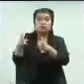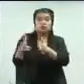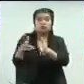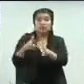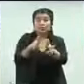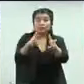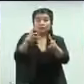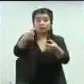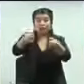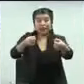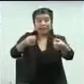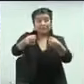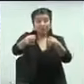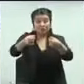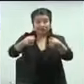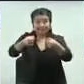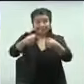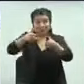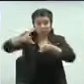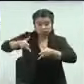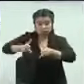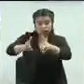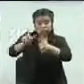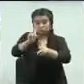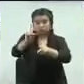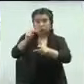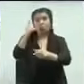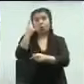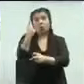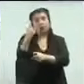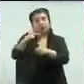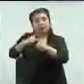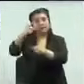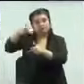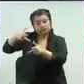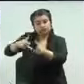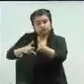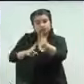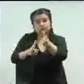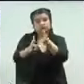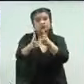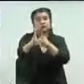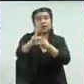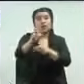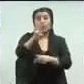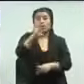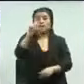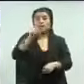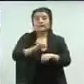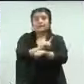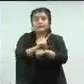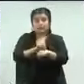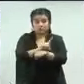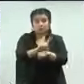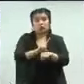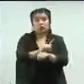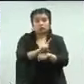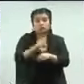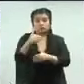al mismo tiempo, sino uno por vez, alternando cada 20 minutos en cada sentido. Esto